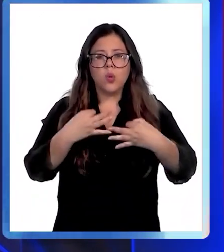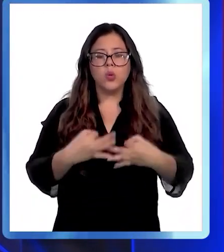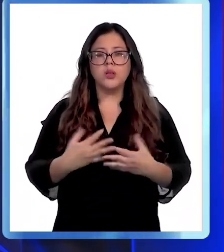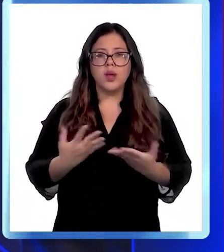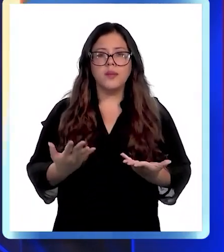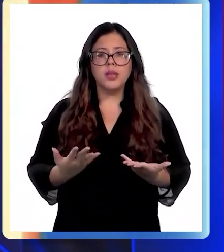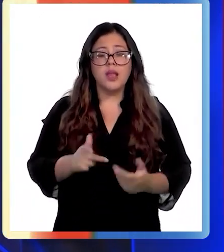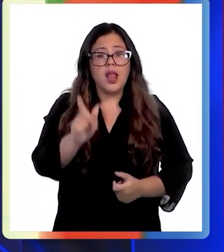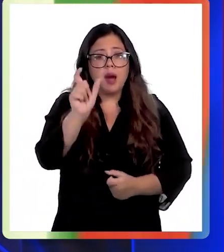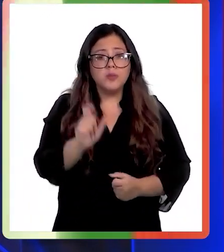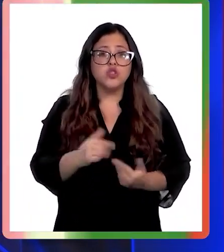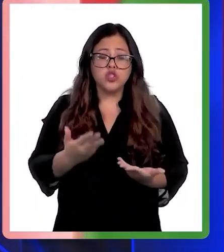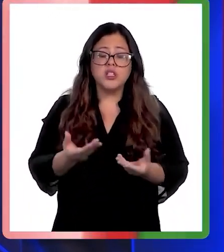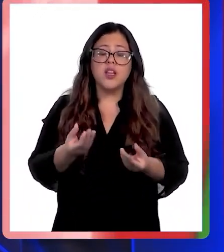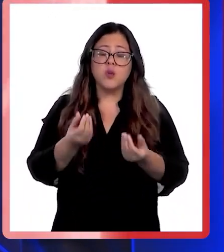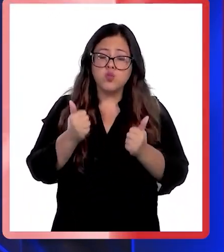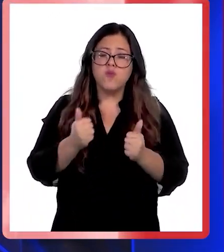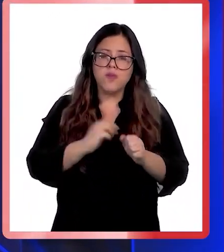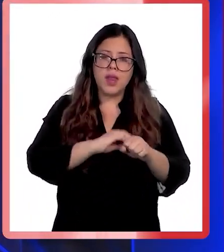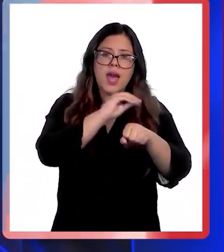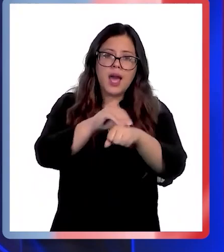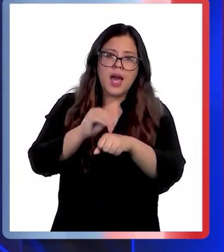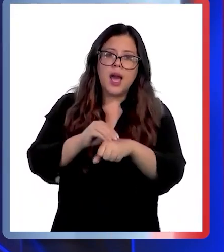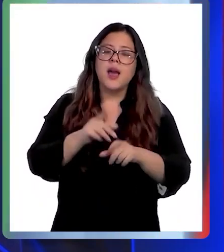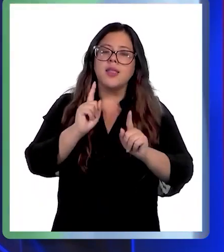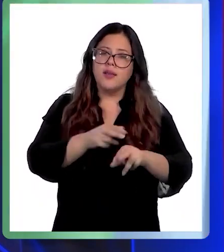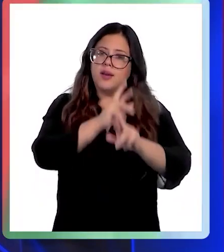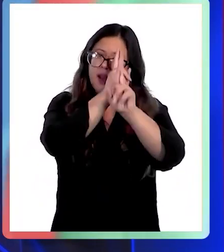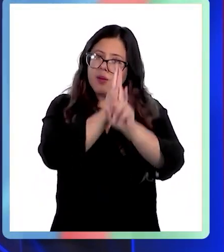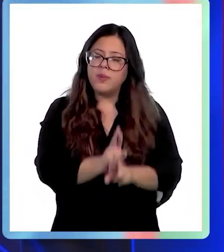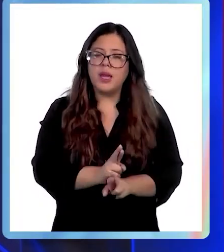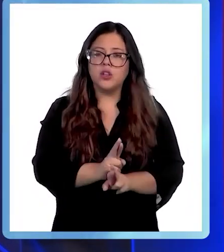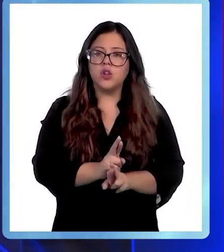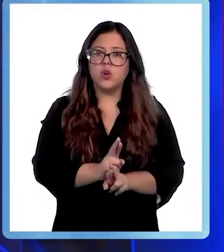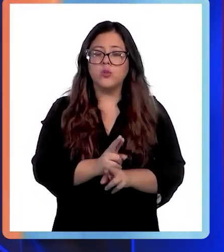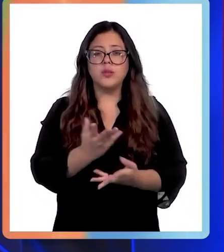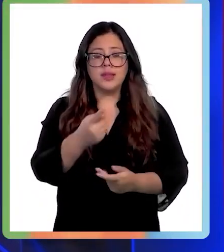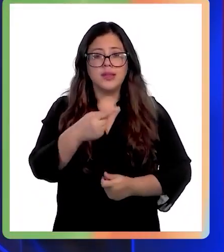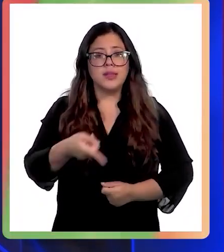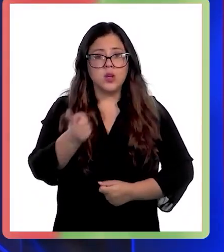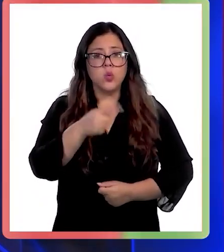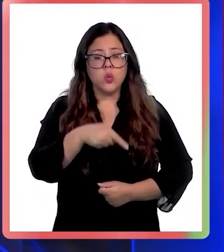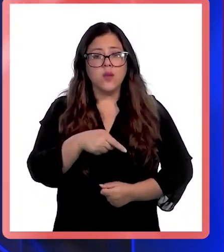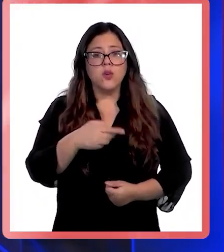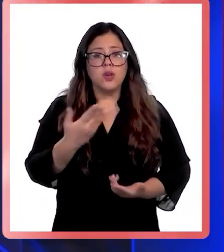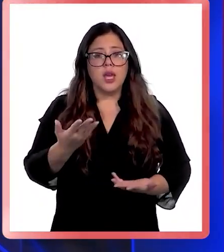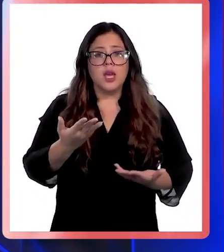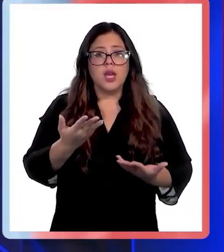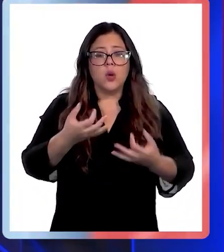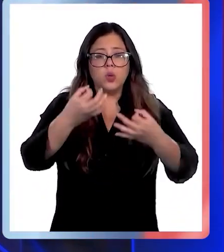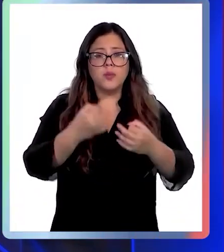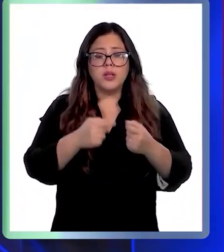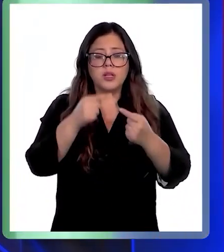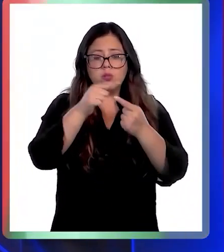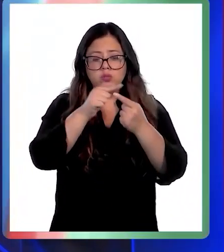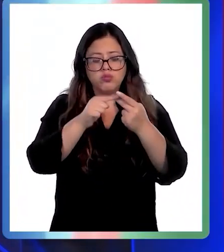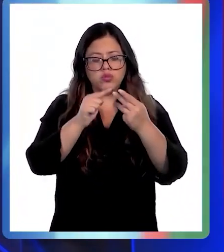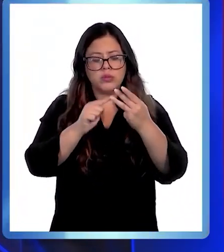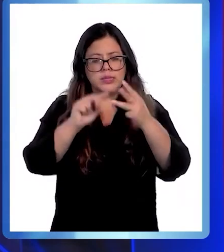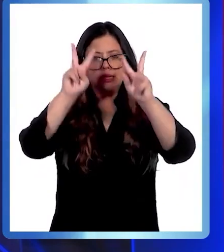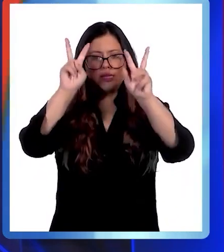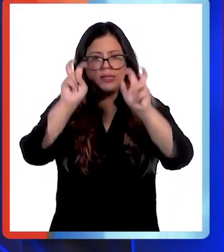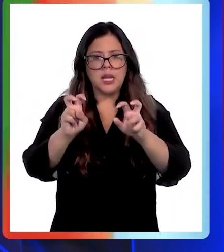distintos puntos de afectación en la persona. Así que muy bien la recomendación de hacer caso. Y ahí nuevamente ya hemos recorrido 2,